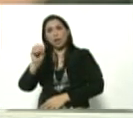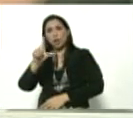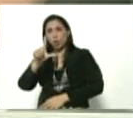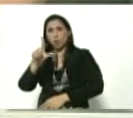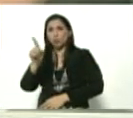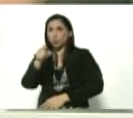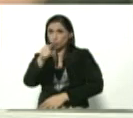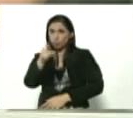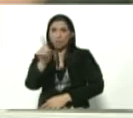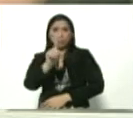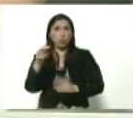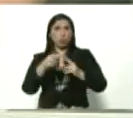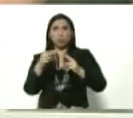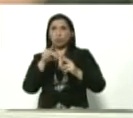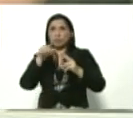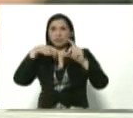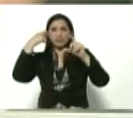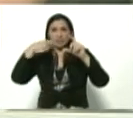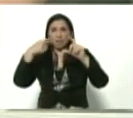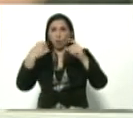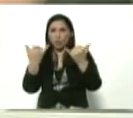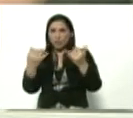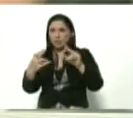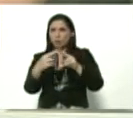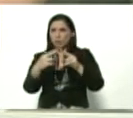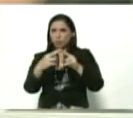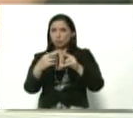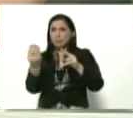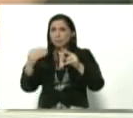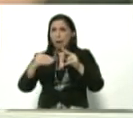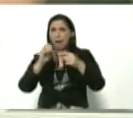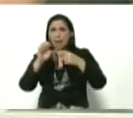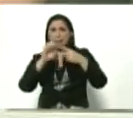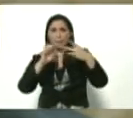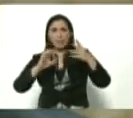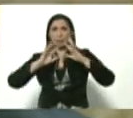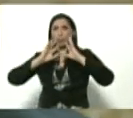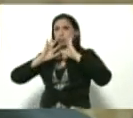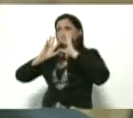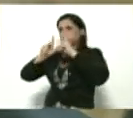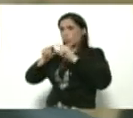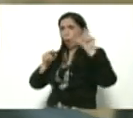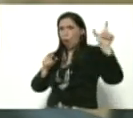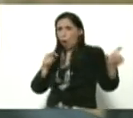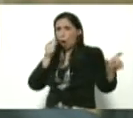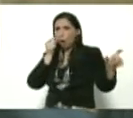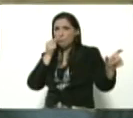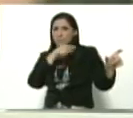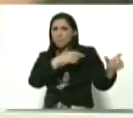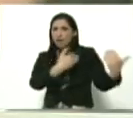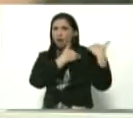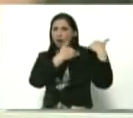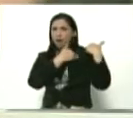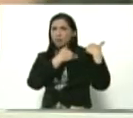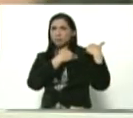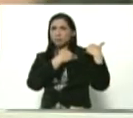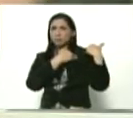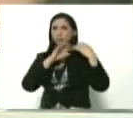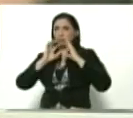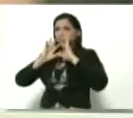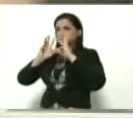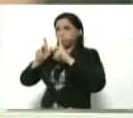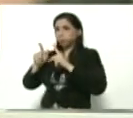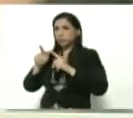conocer ahora en vivo y directo. Hay muchos elementos que está declarando este señor, que están declarando